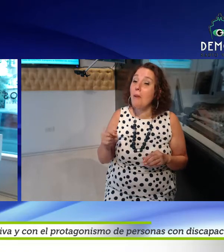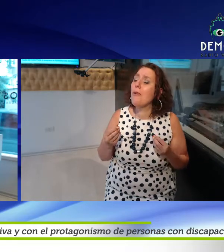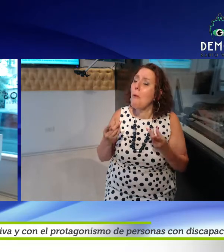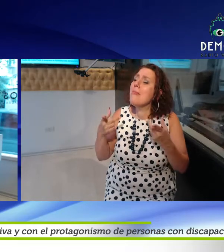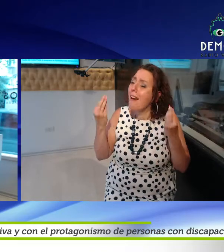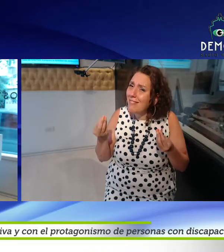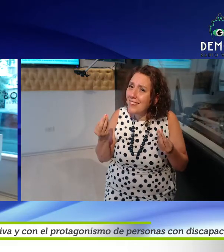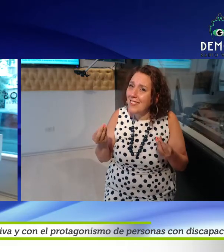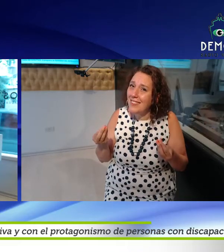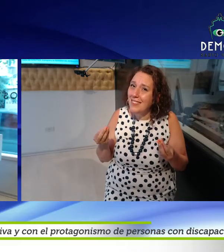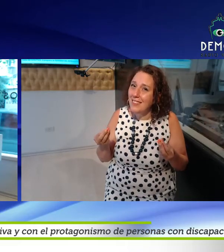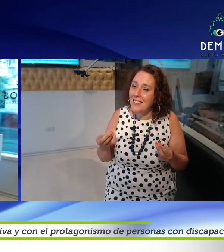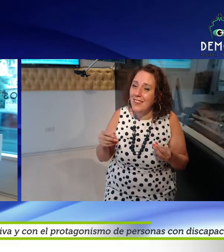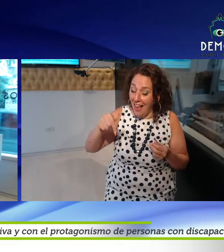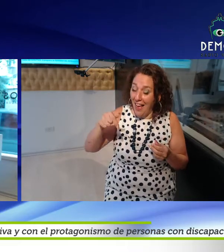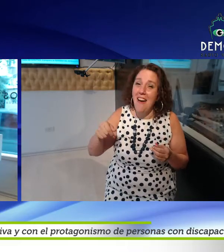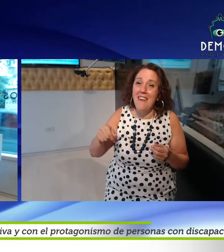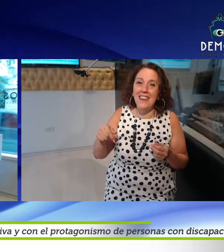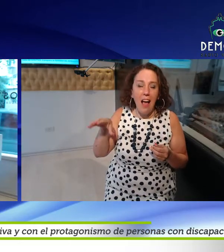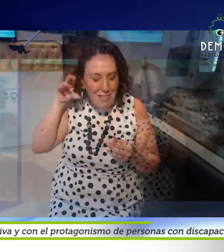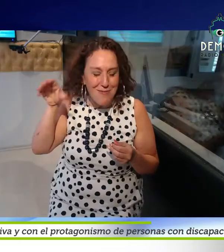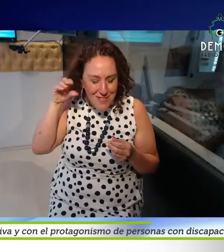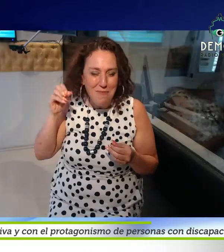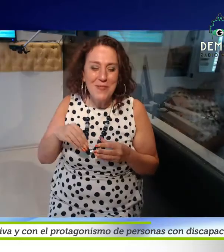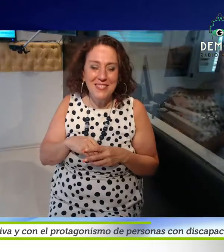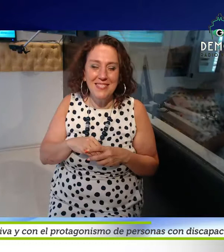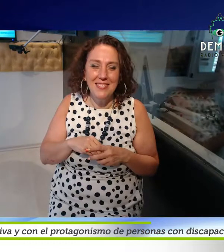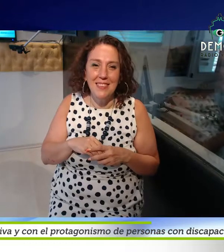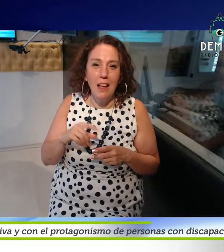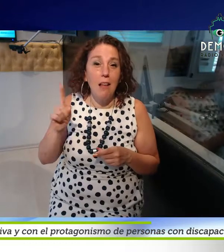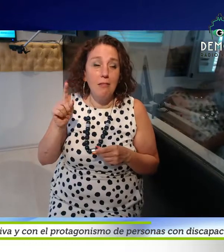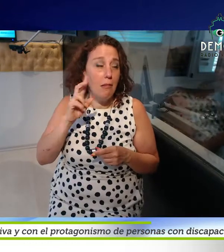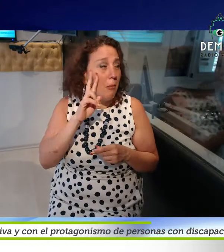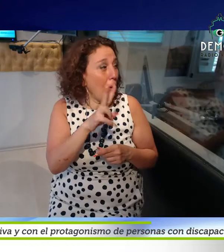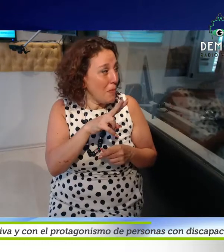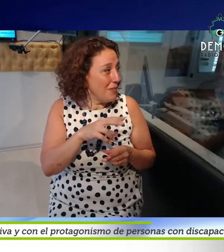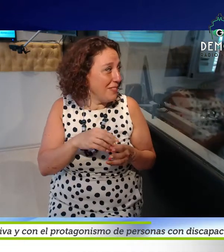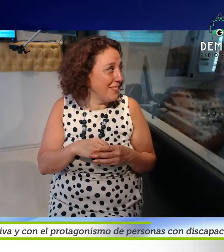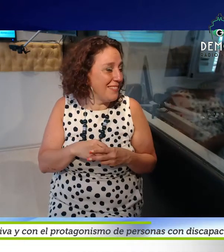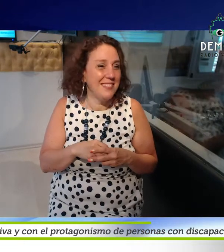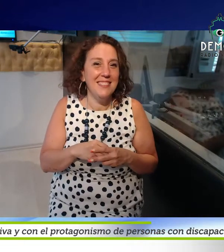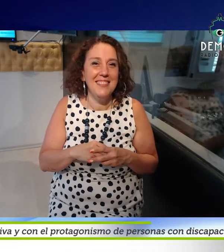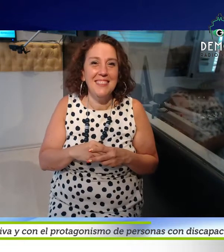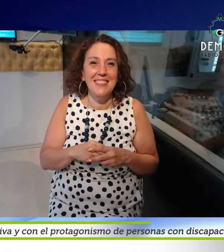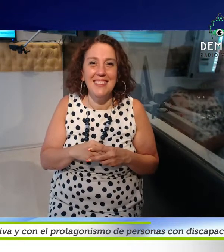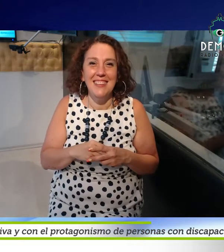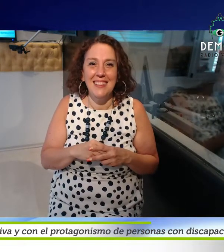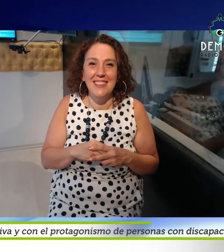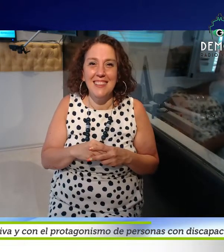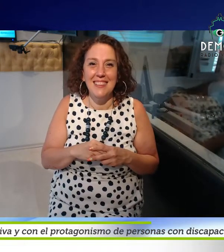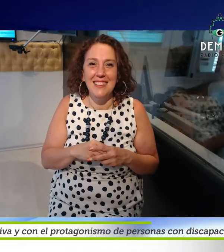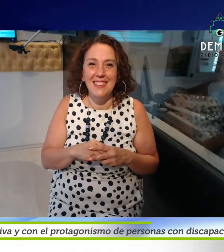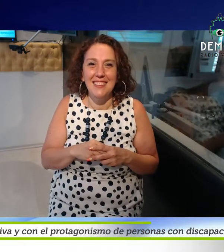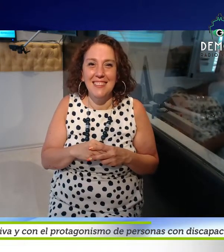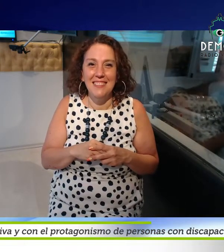Ah, entonces me estás escuchando. Sí, sí, sí, pero no te estamos viendo. Que no, me estoy volviendo loco. ¡Ahora escuchamos!